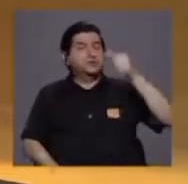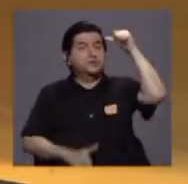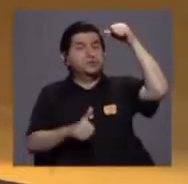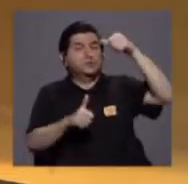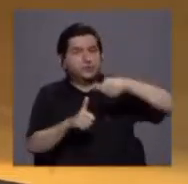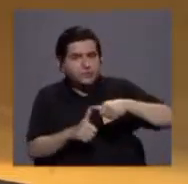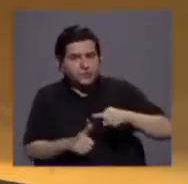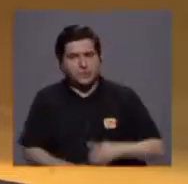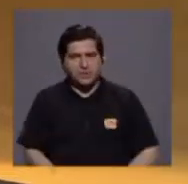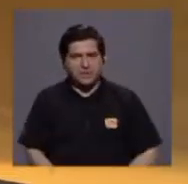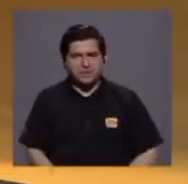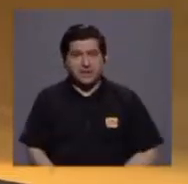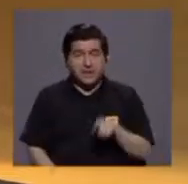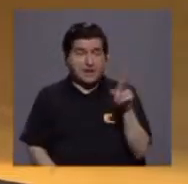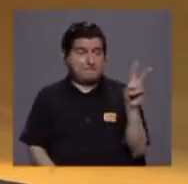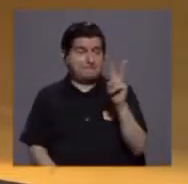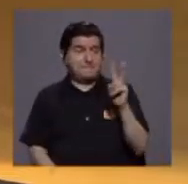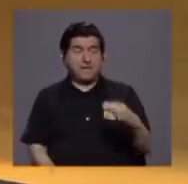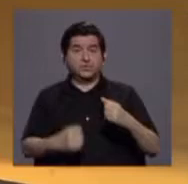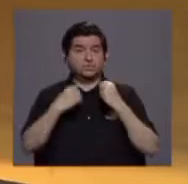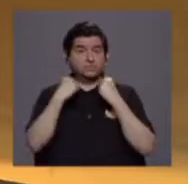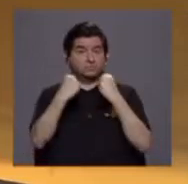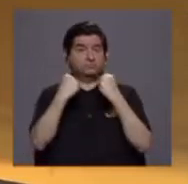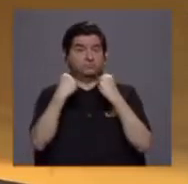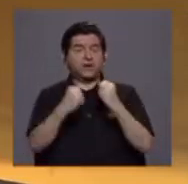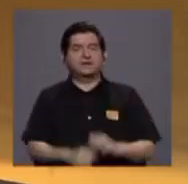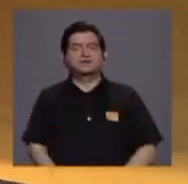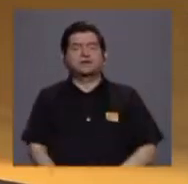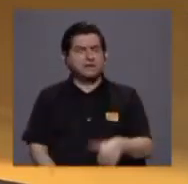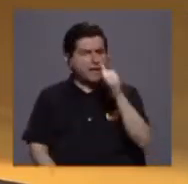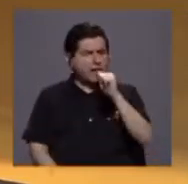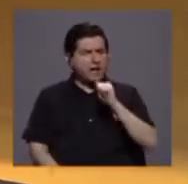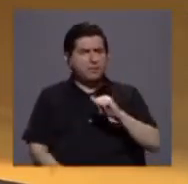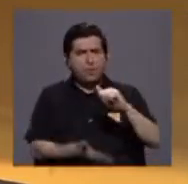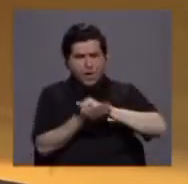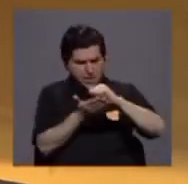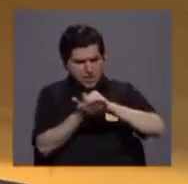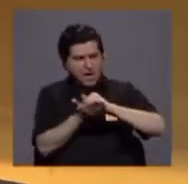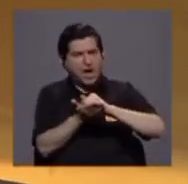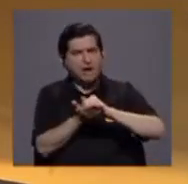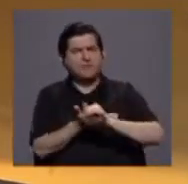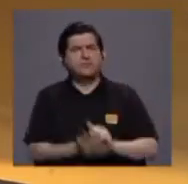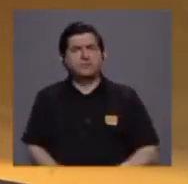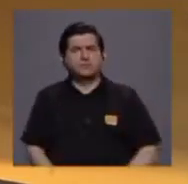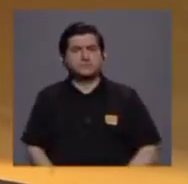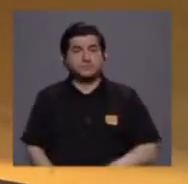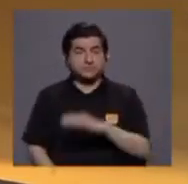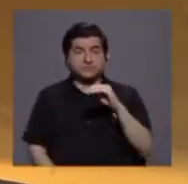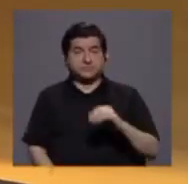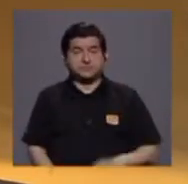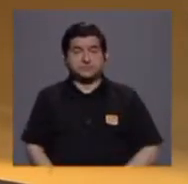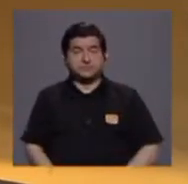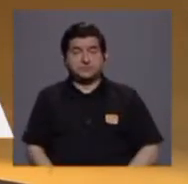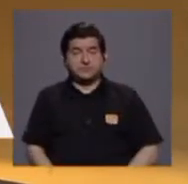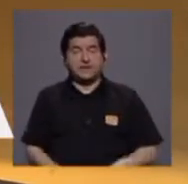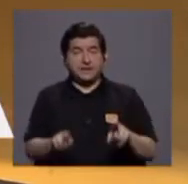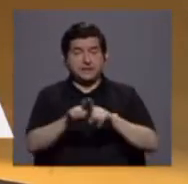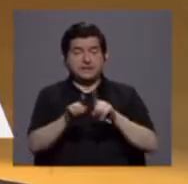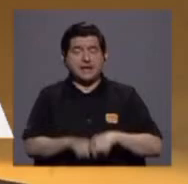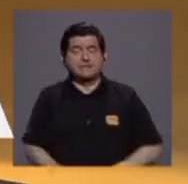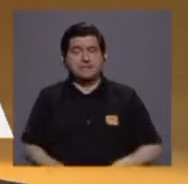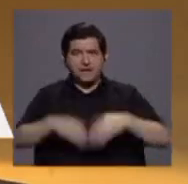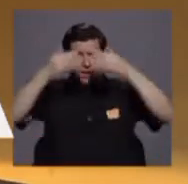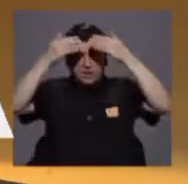que este virus tan poderoso, el agua y el jabón y las caretas